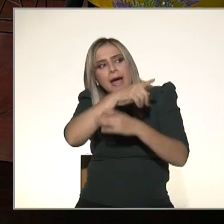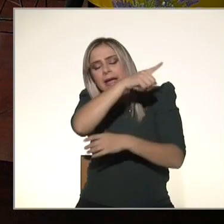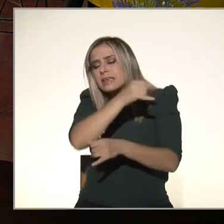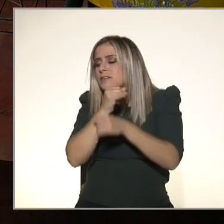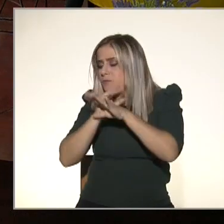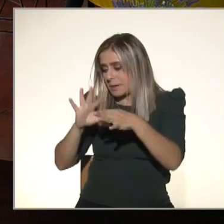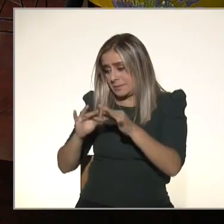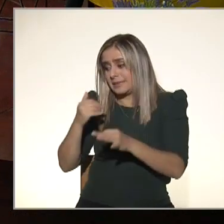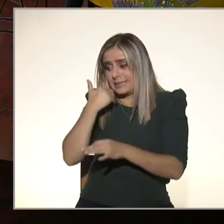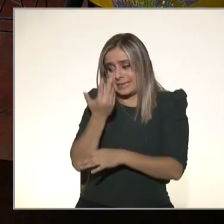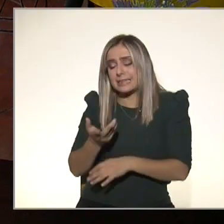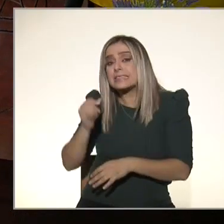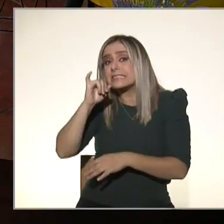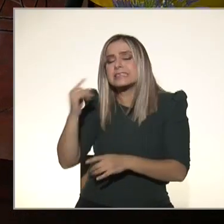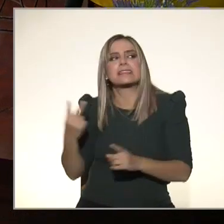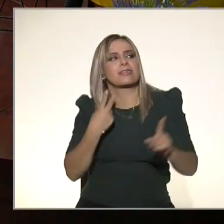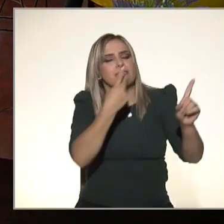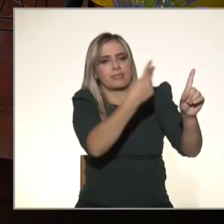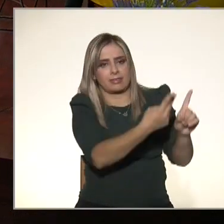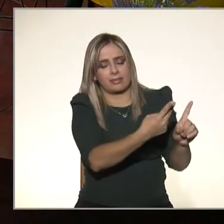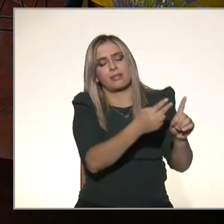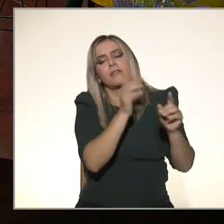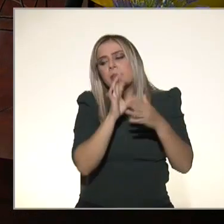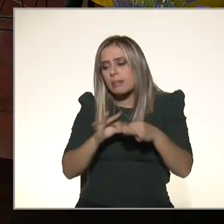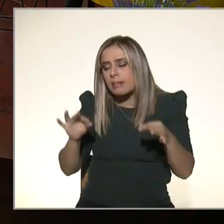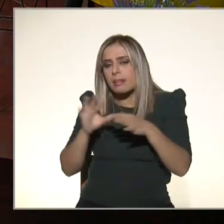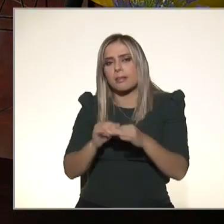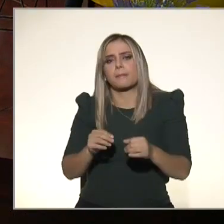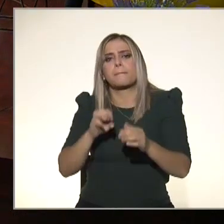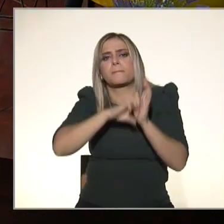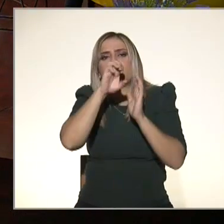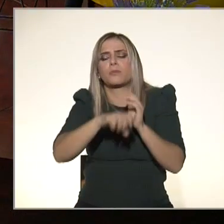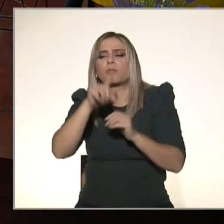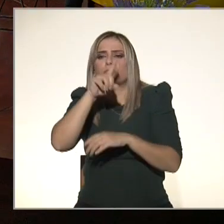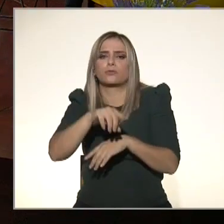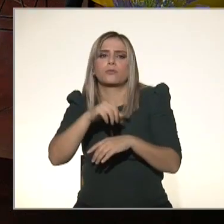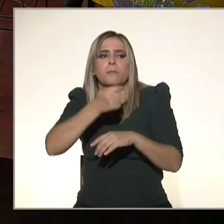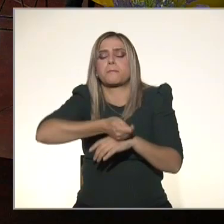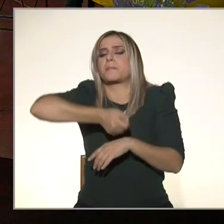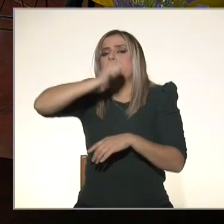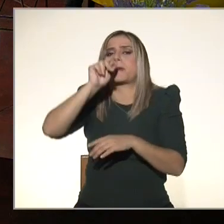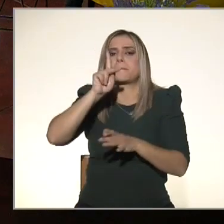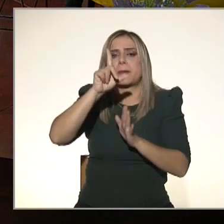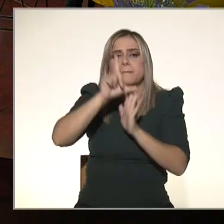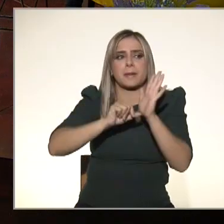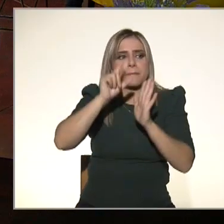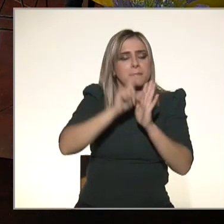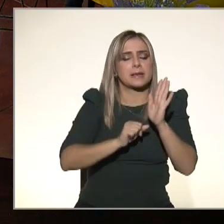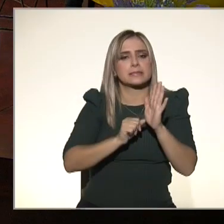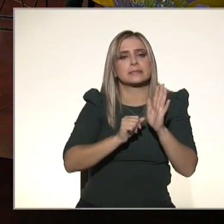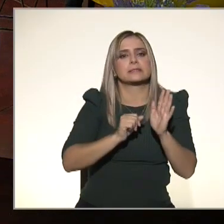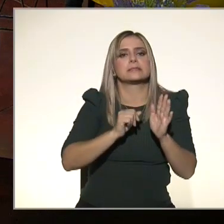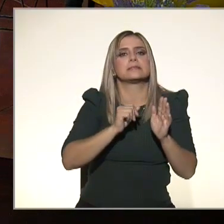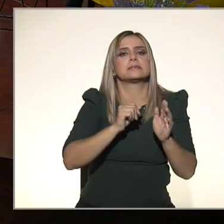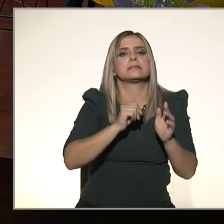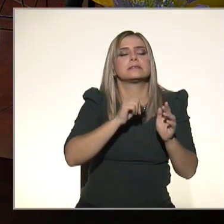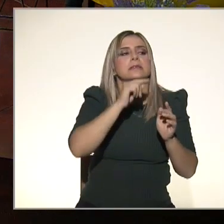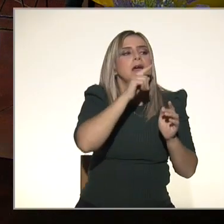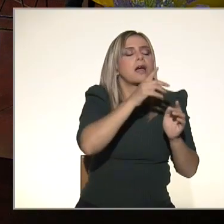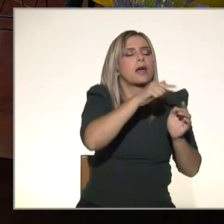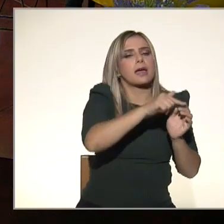hablar. No se tiene que ir al doctor a la primera eyaculación, como las niñas tienen su primera menarca. Normalmente no vamos al